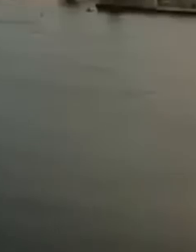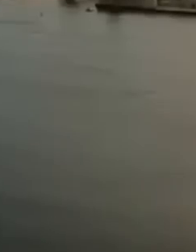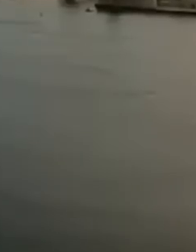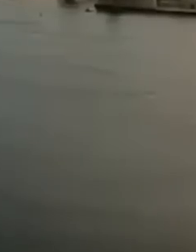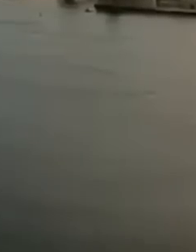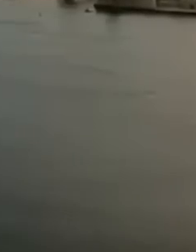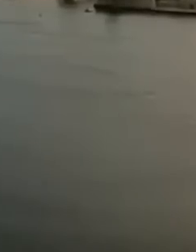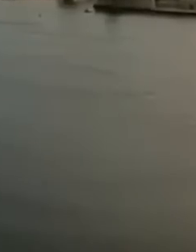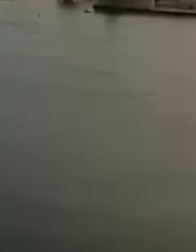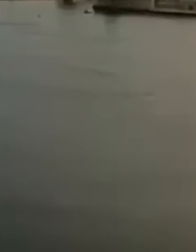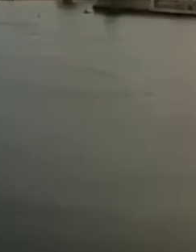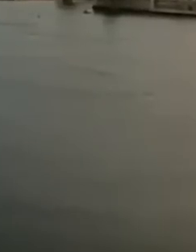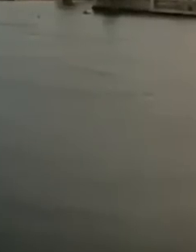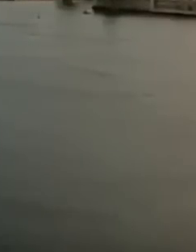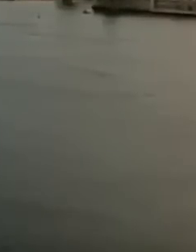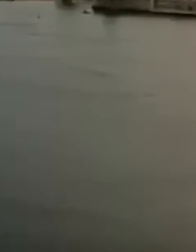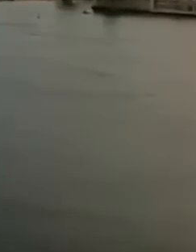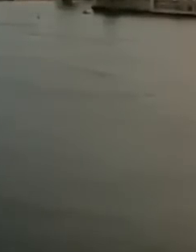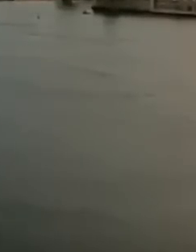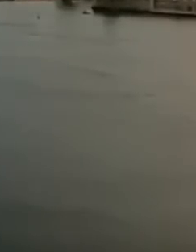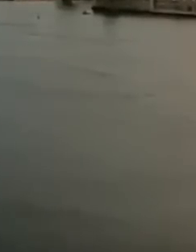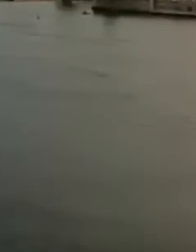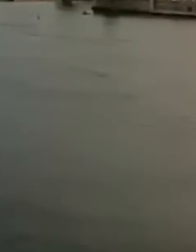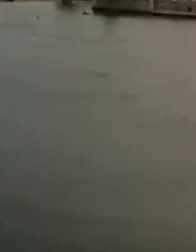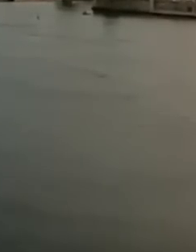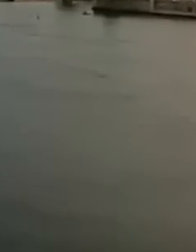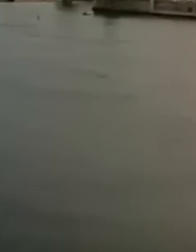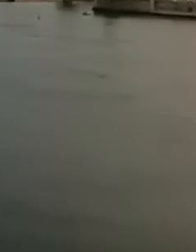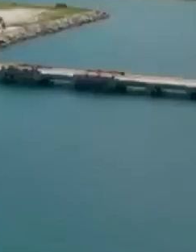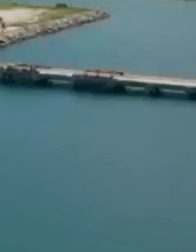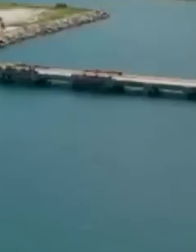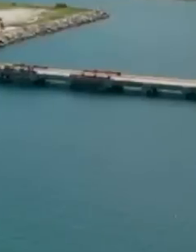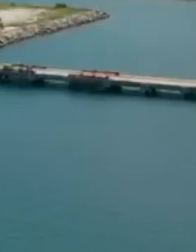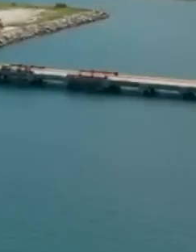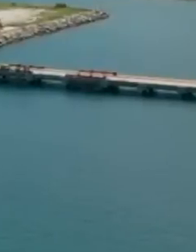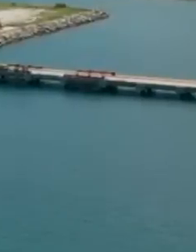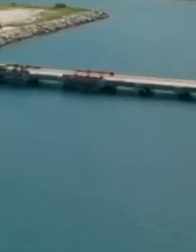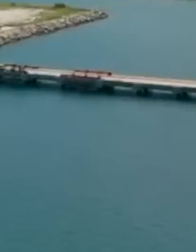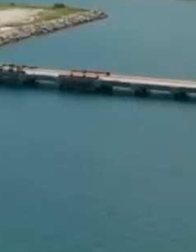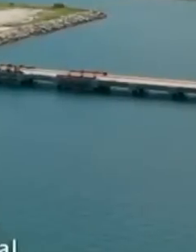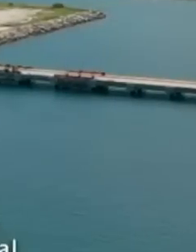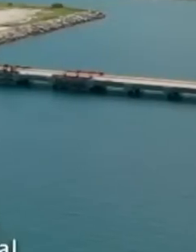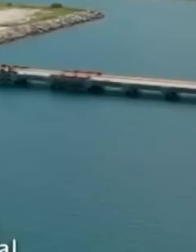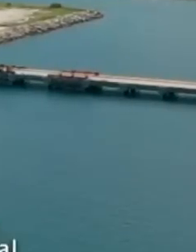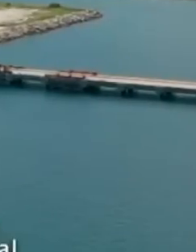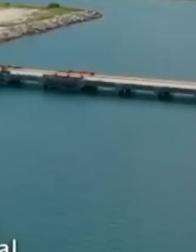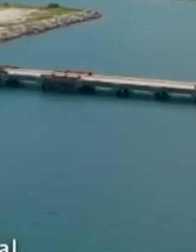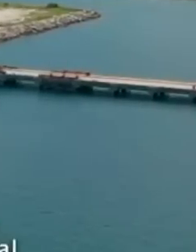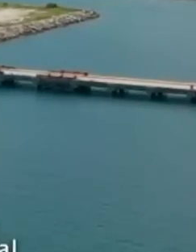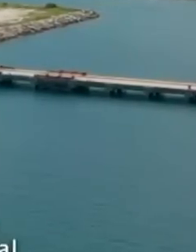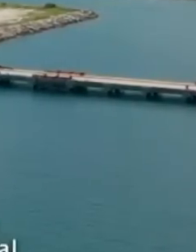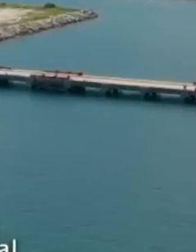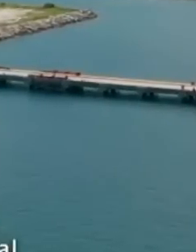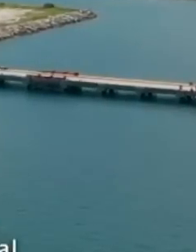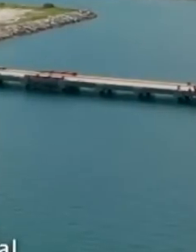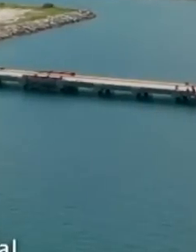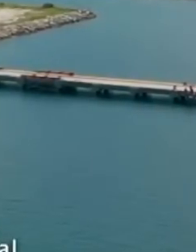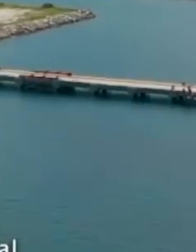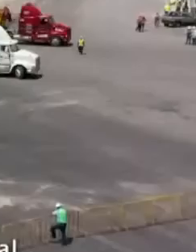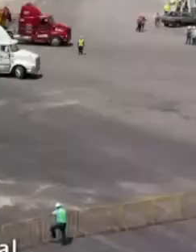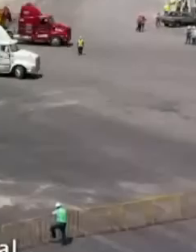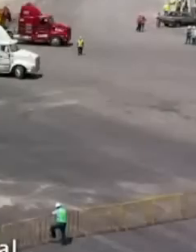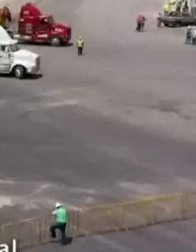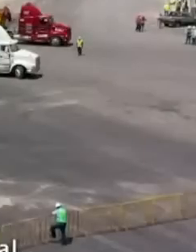Tras esta selección, se traslada al puerto de Veracruz para trasladarlo a la península. La piedra llegó a Progreso el 16